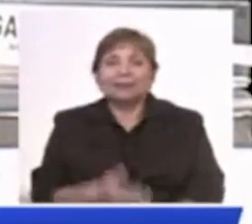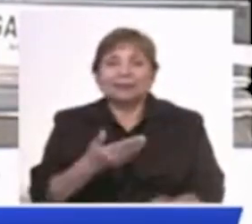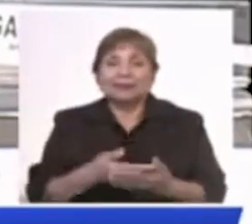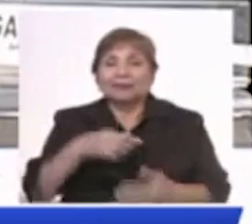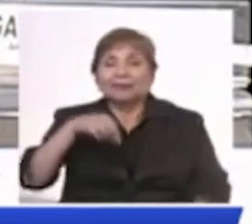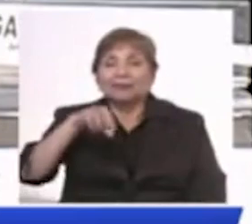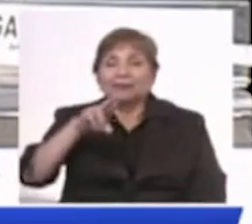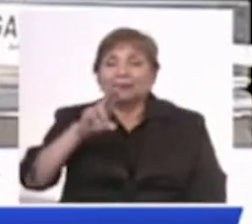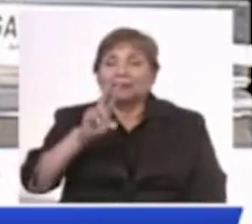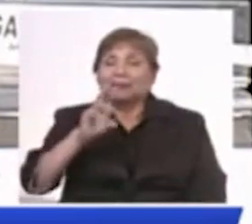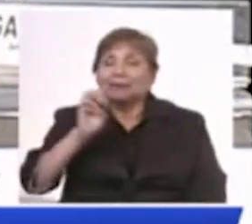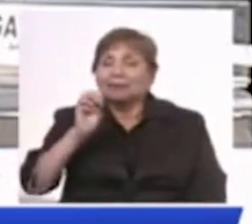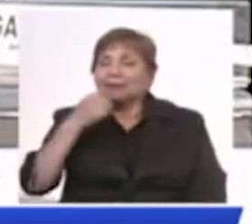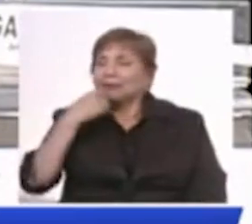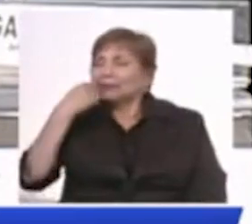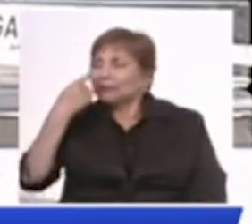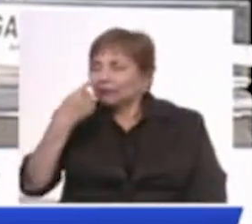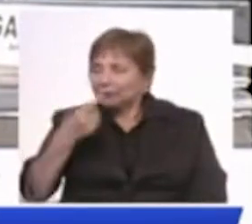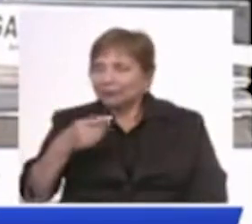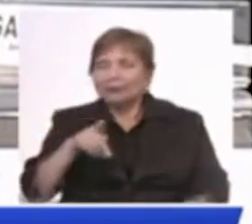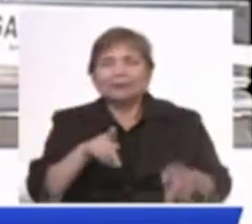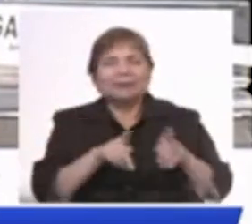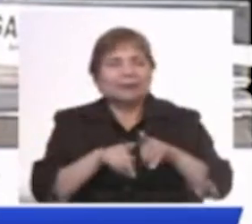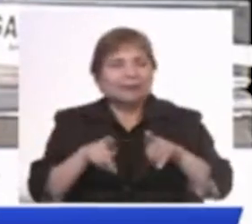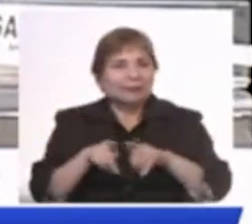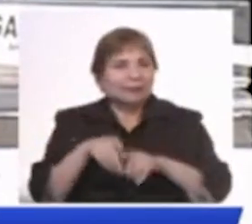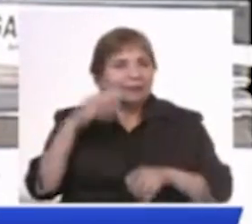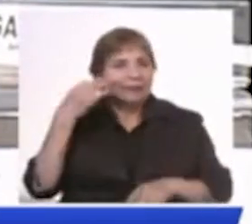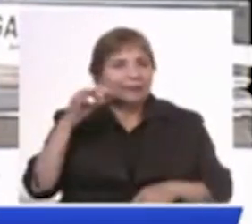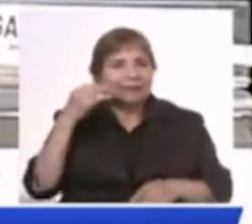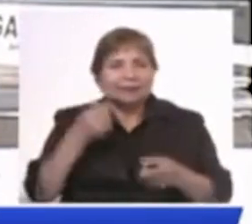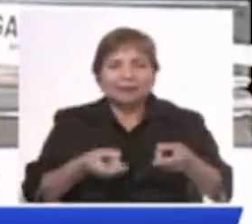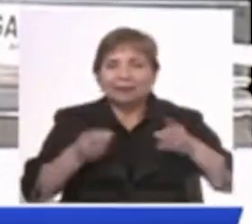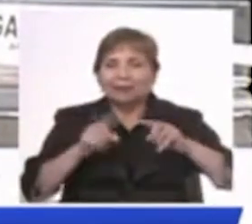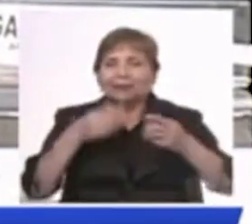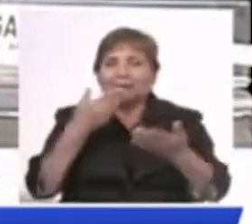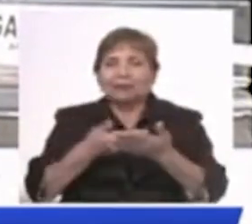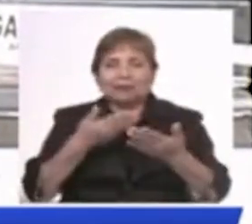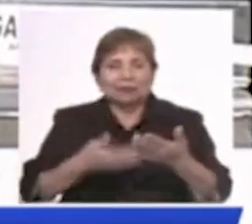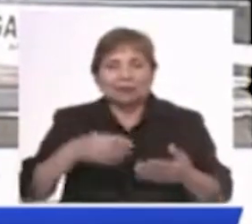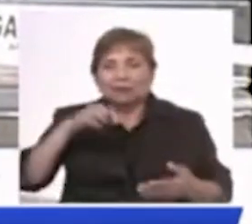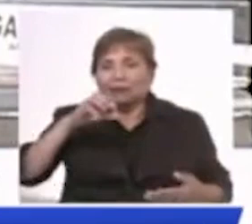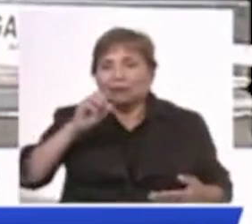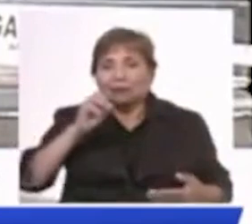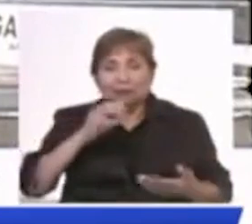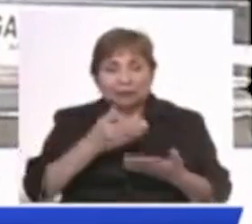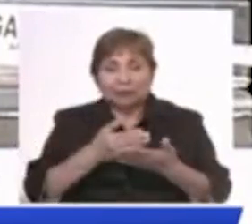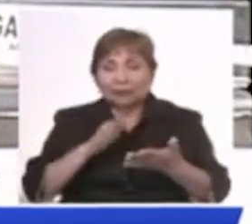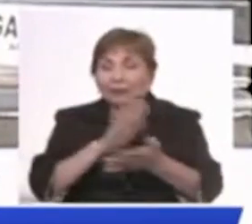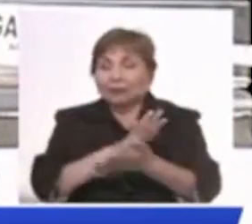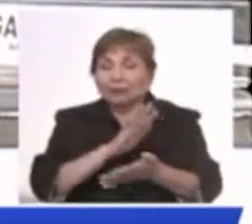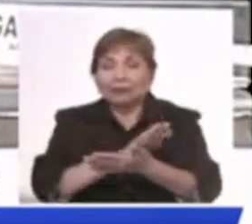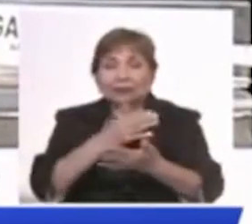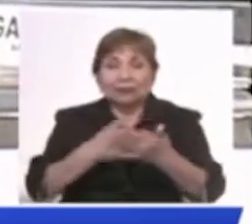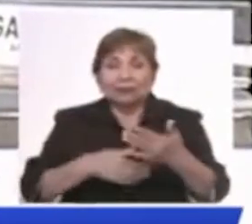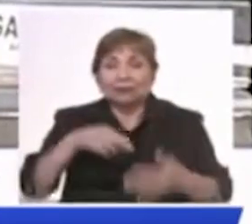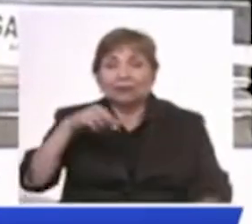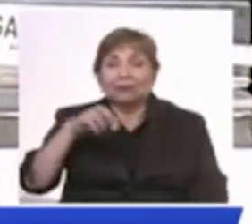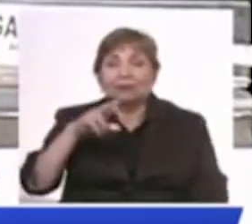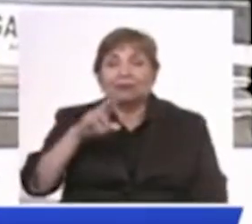proveedor, manifesté también de que siempre y cuando cualquier postor tenga su registro nacional de